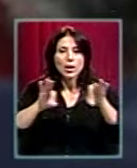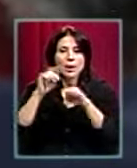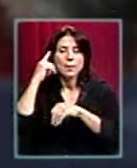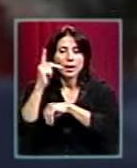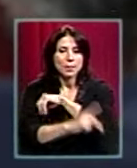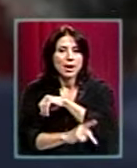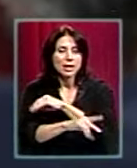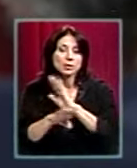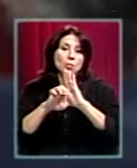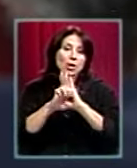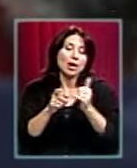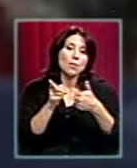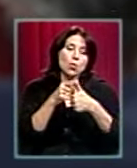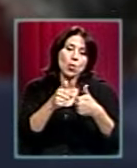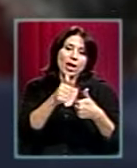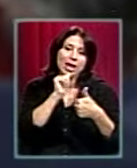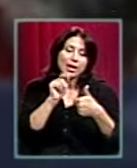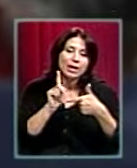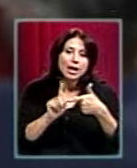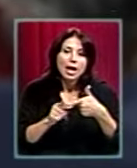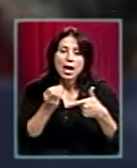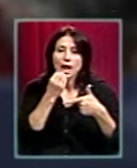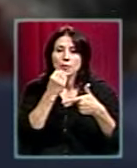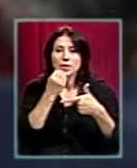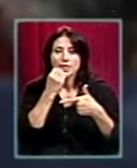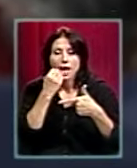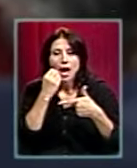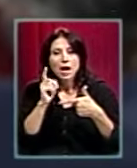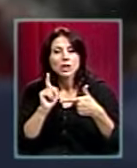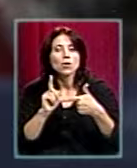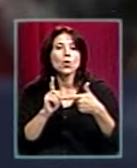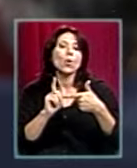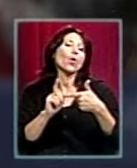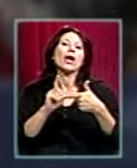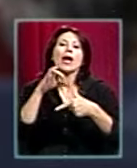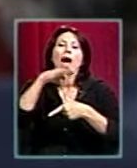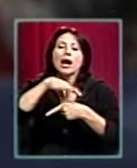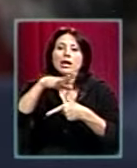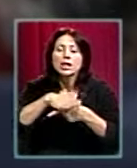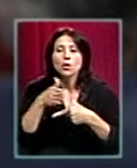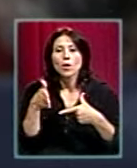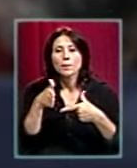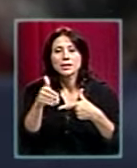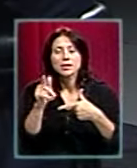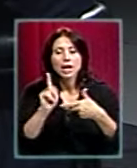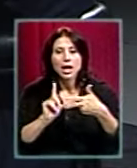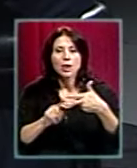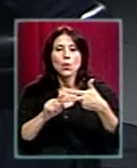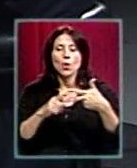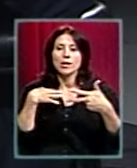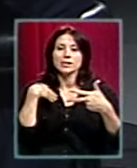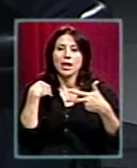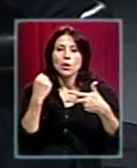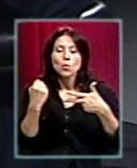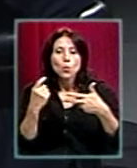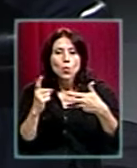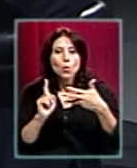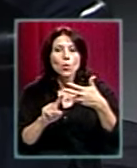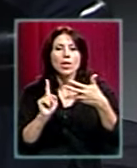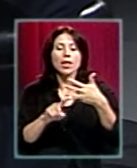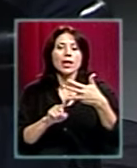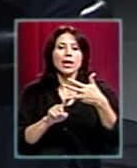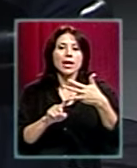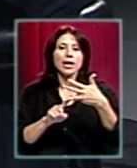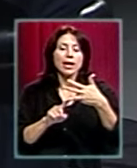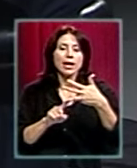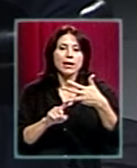El sector hídrico, como lo mencioné, es uno, el sector alimentario, tanto agrícola como pesquero, es otro, el sector salud es otro, el impacto que va a